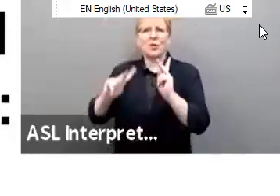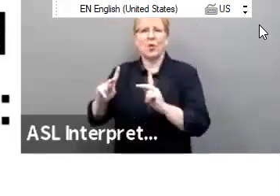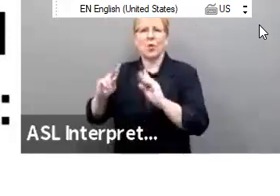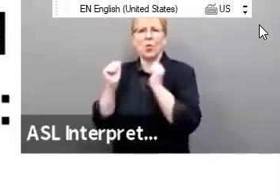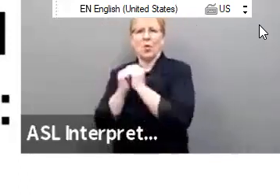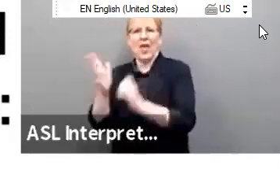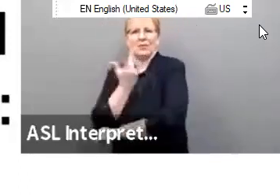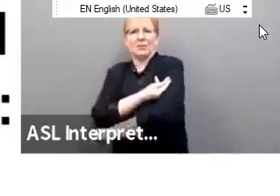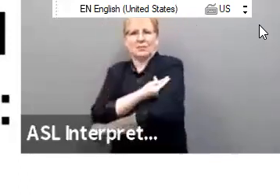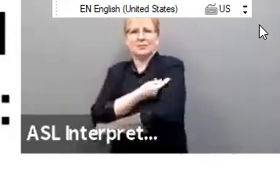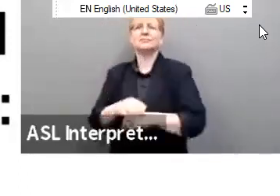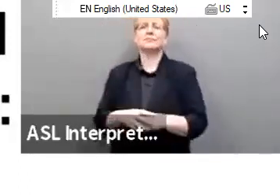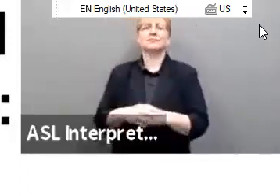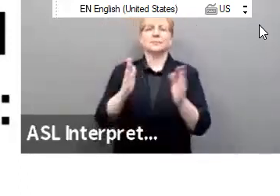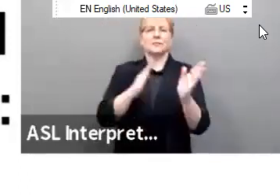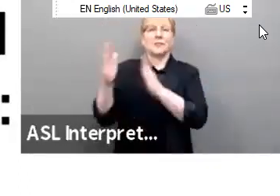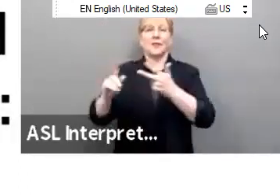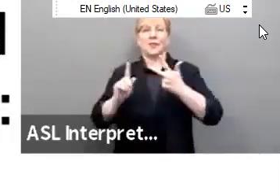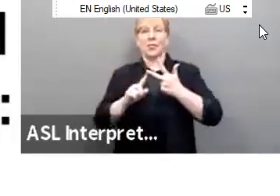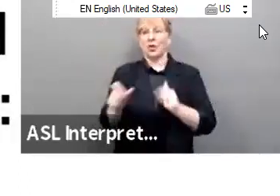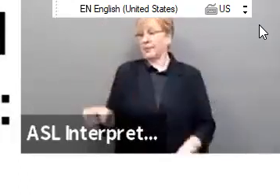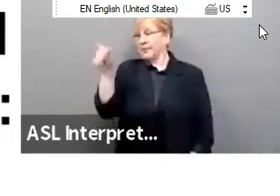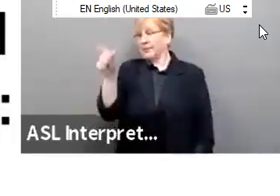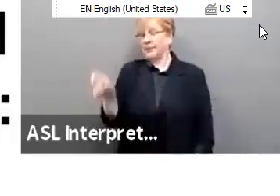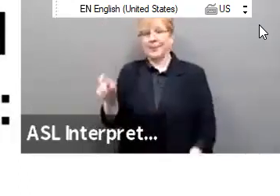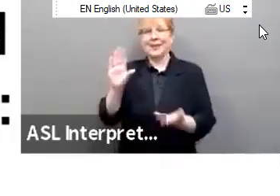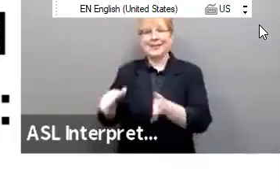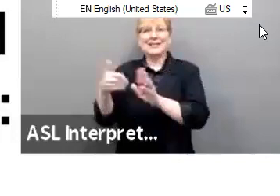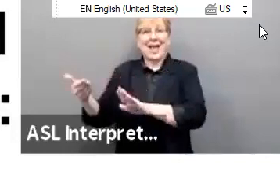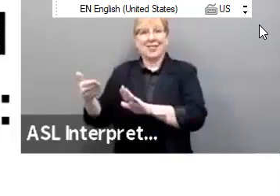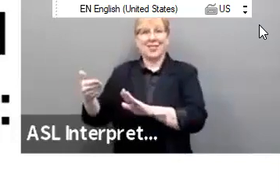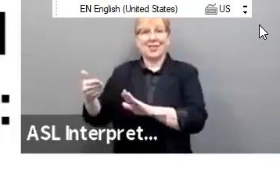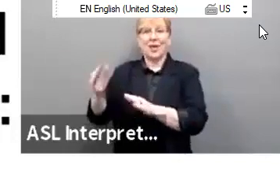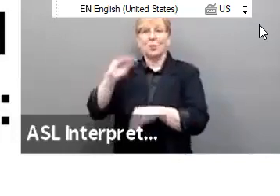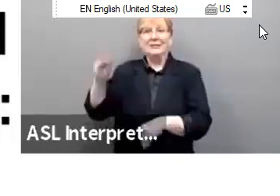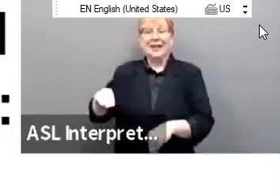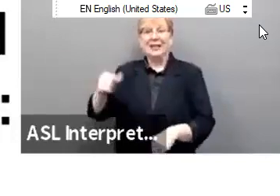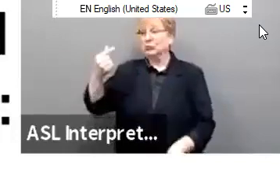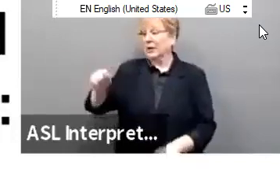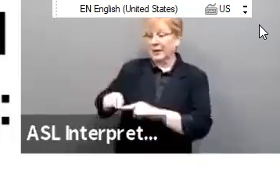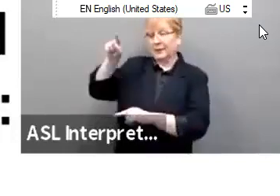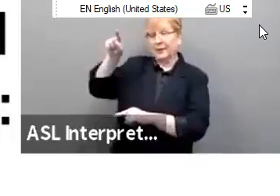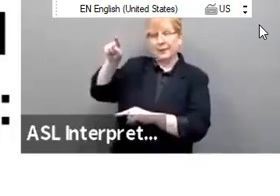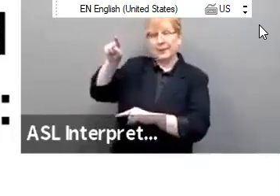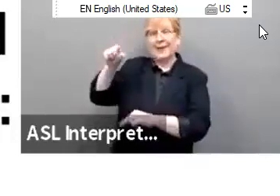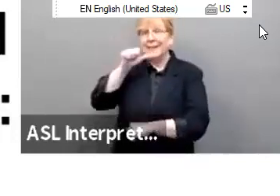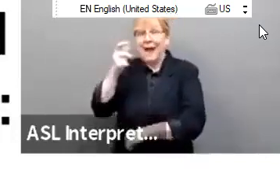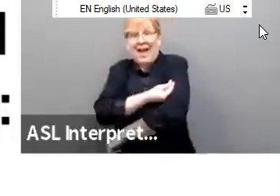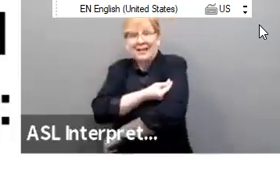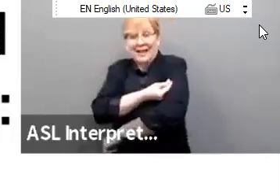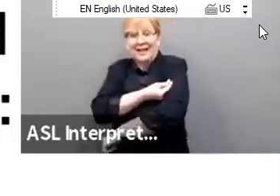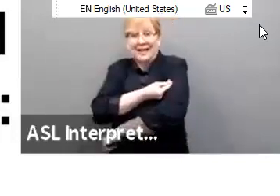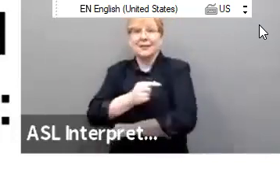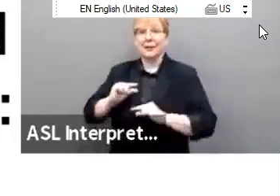están vacunados y de propagarlo a otras personas si está no vacunado. Hospitalización es 25 veces